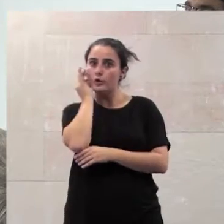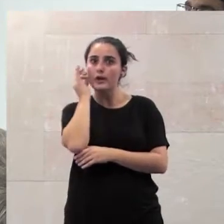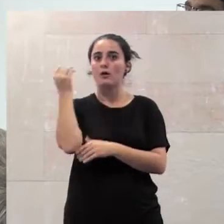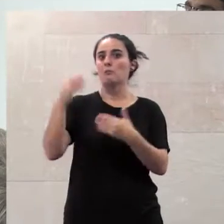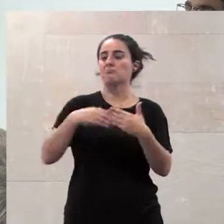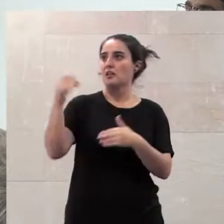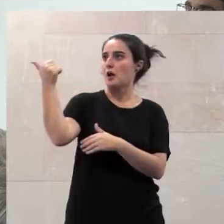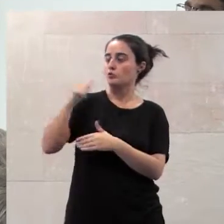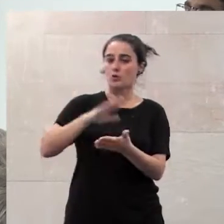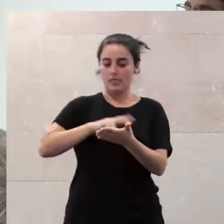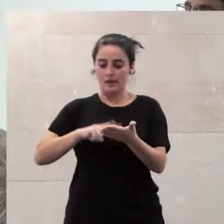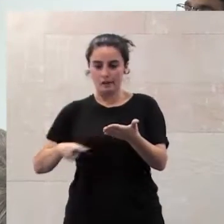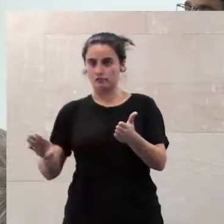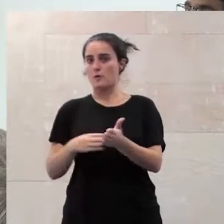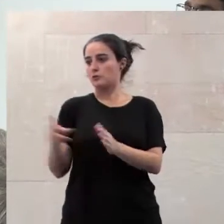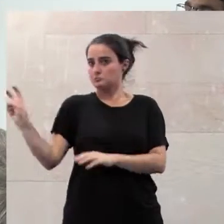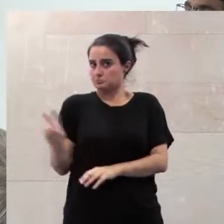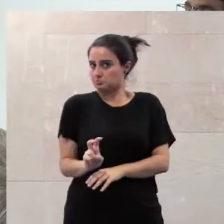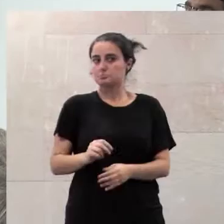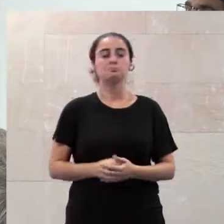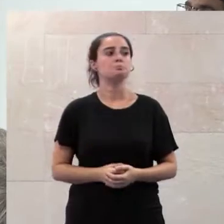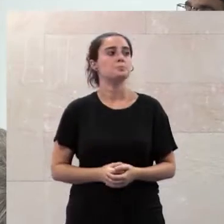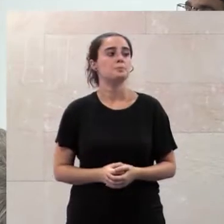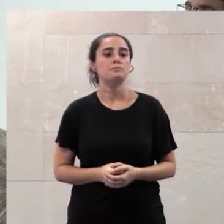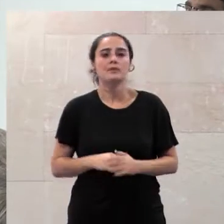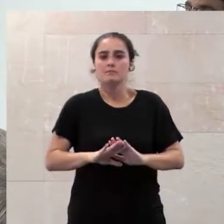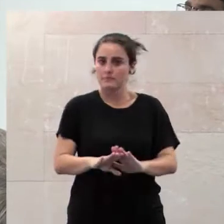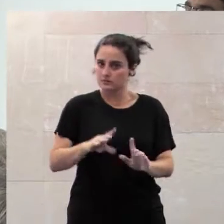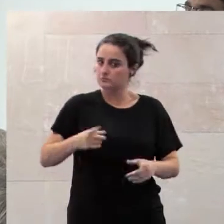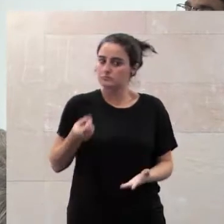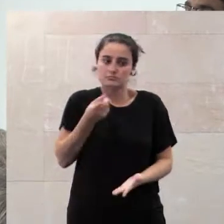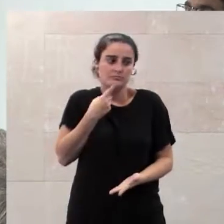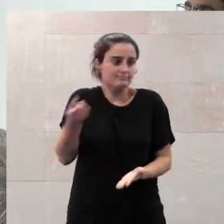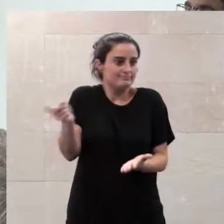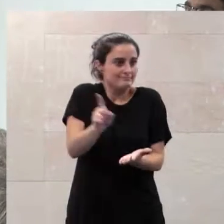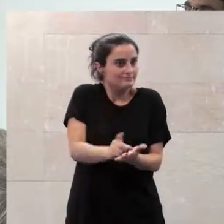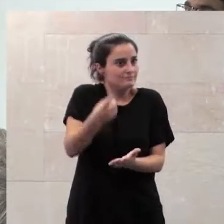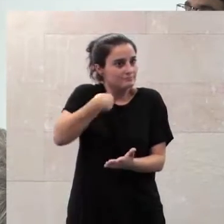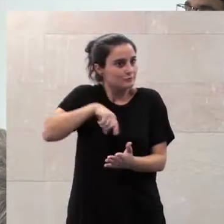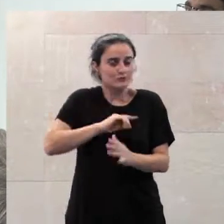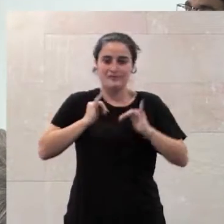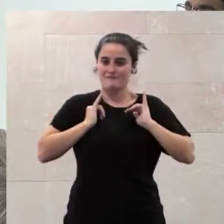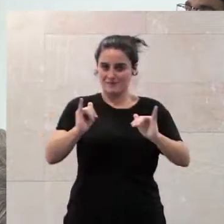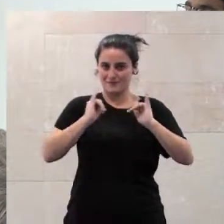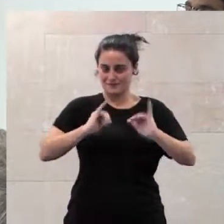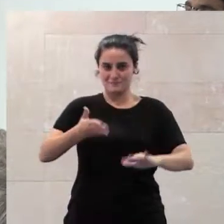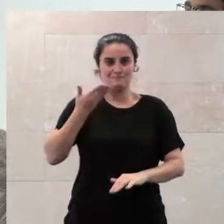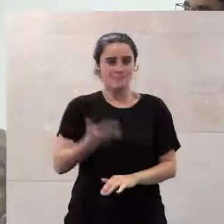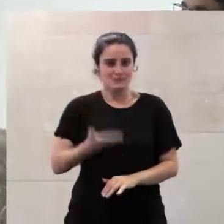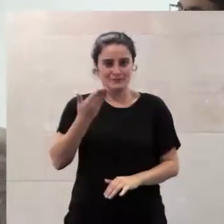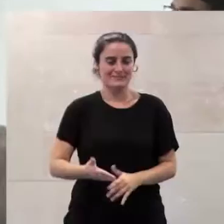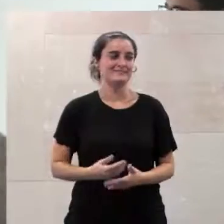un autor de uno de los libros leídos. Pero insisto en que lo que más hacemos es pasárnoslo bien. Eskerrik